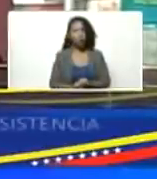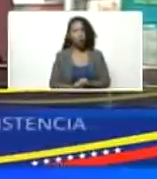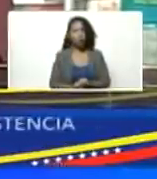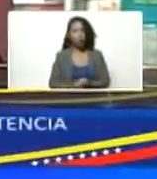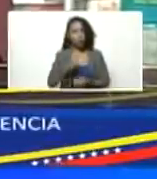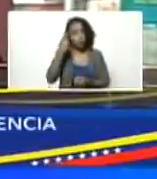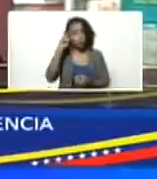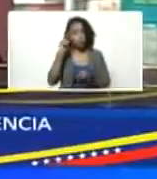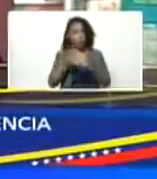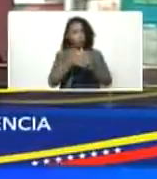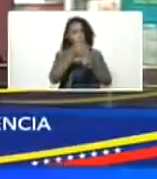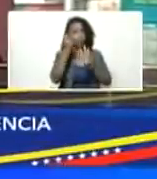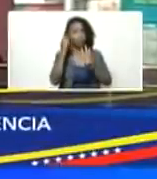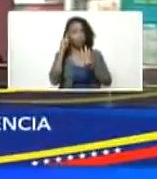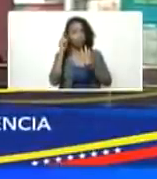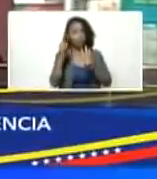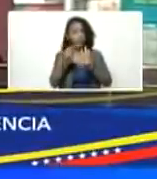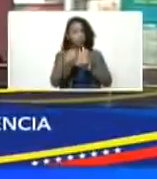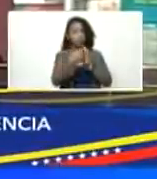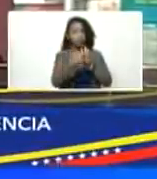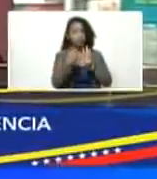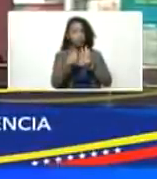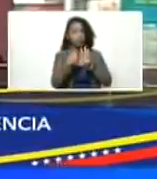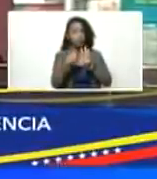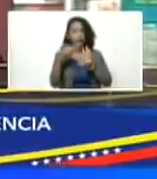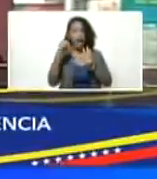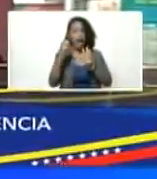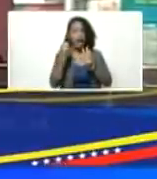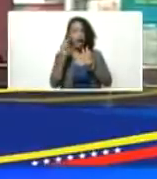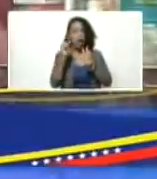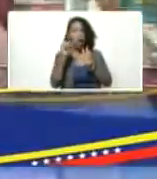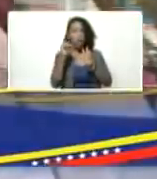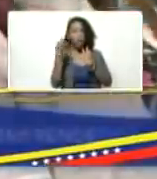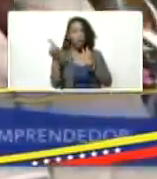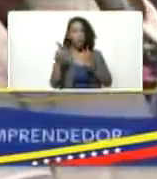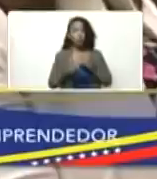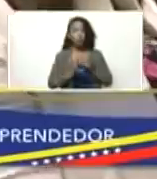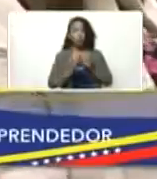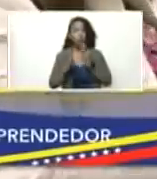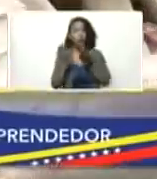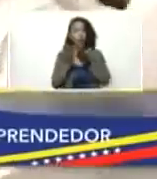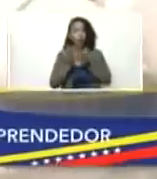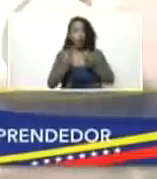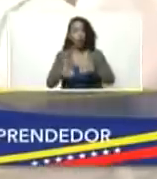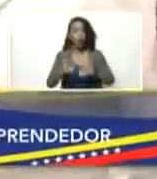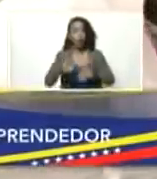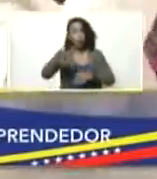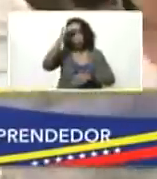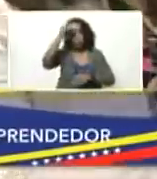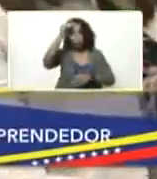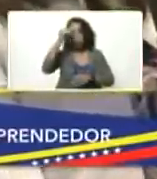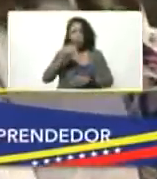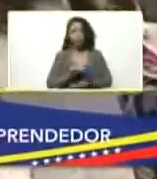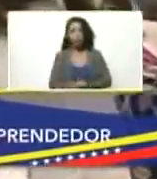¿Se acuerdan, verdad? Naún era muy joven, estaba todavía en la escuela.